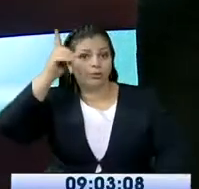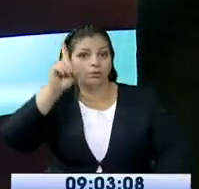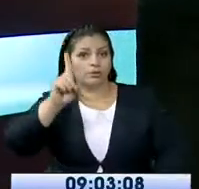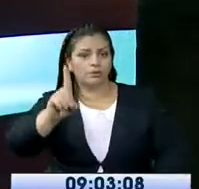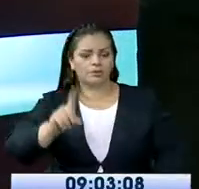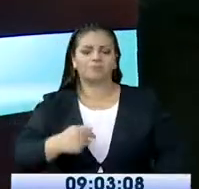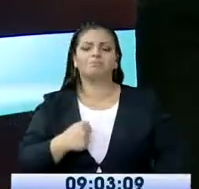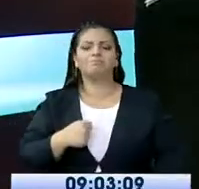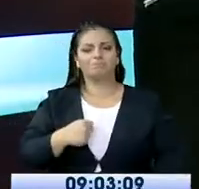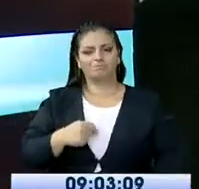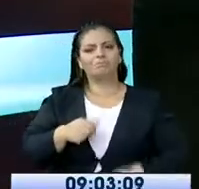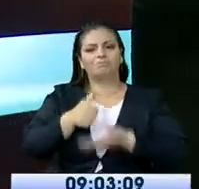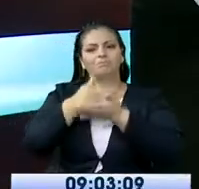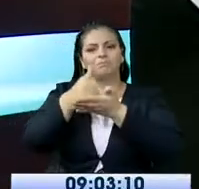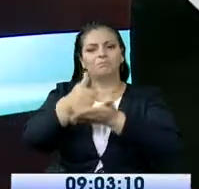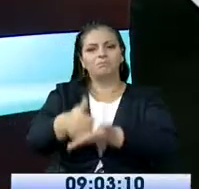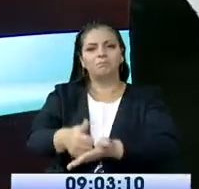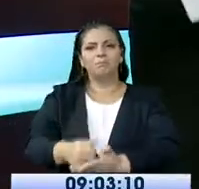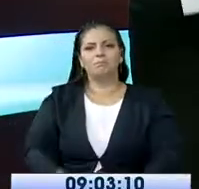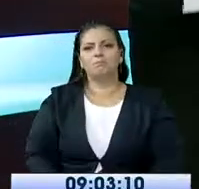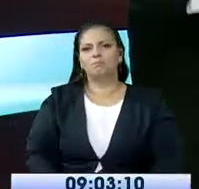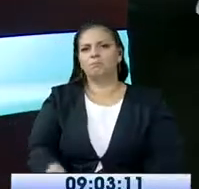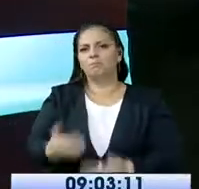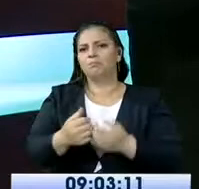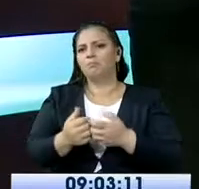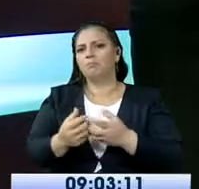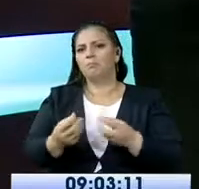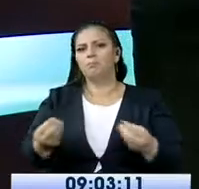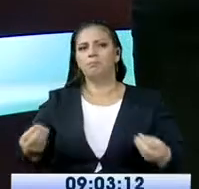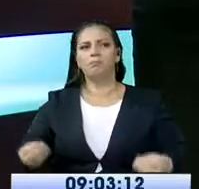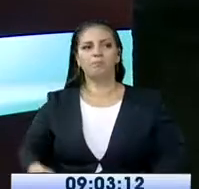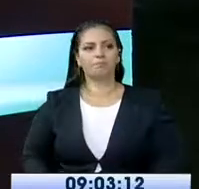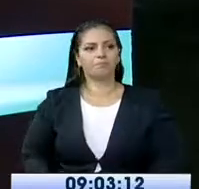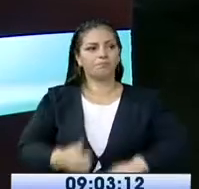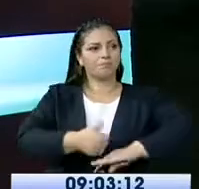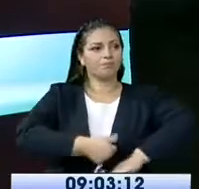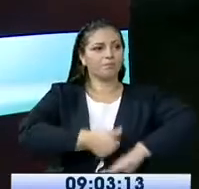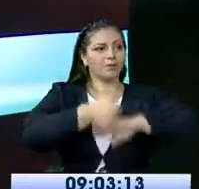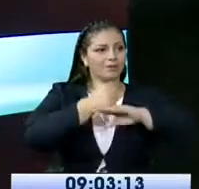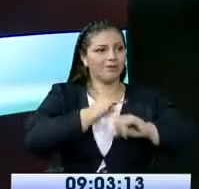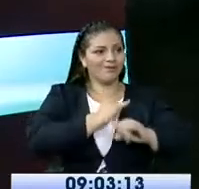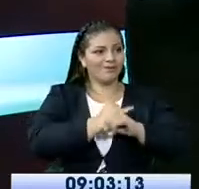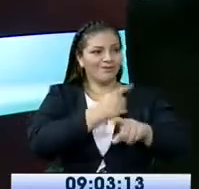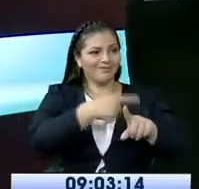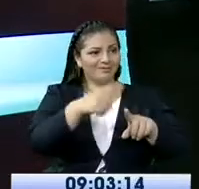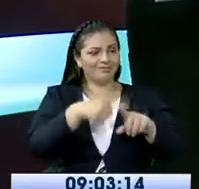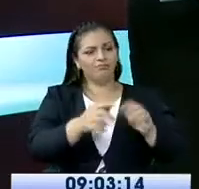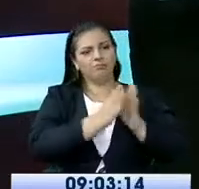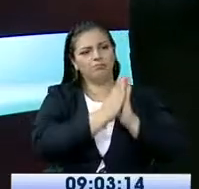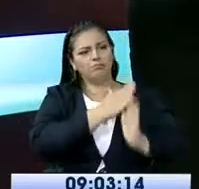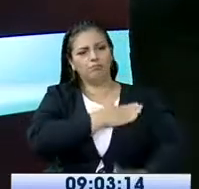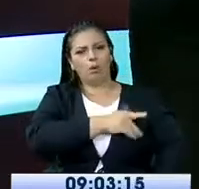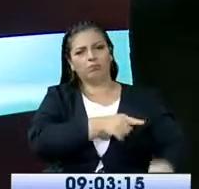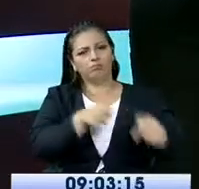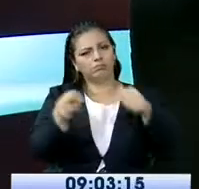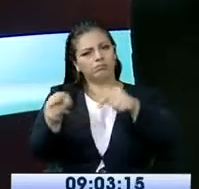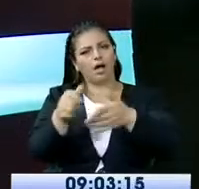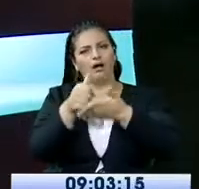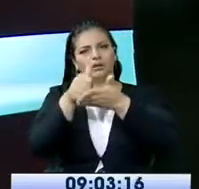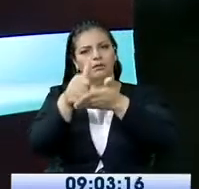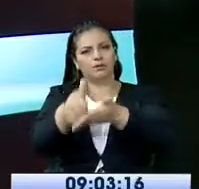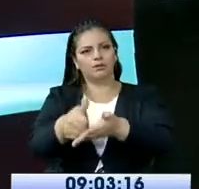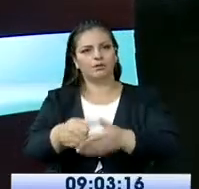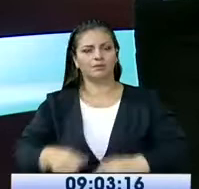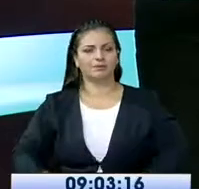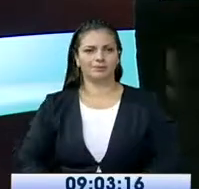nosotros te ayudamos a resolver ese problema. Inmediatamente. Con todas las autoridades y las instituciones que siempre colaboran con nosotros. Están colaborando con nosotros y también